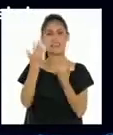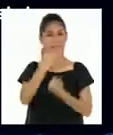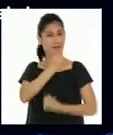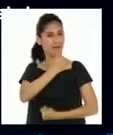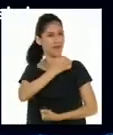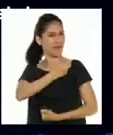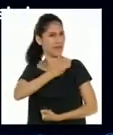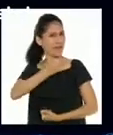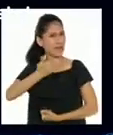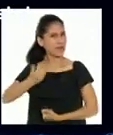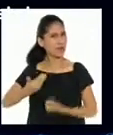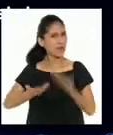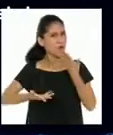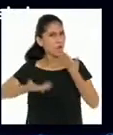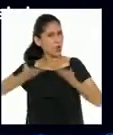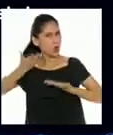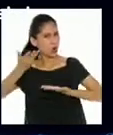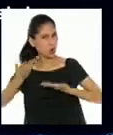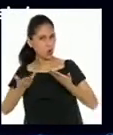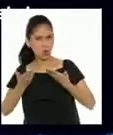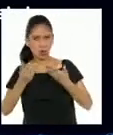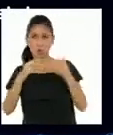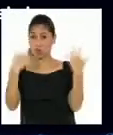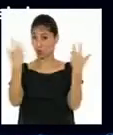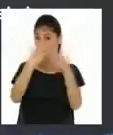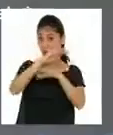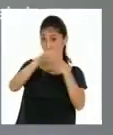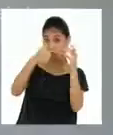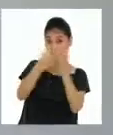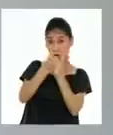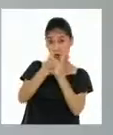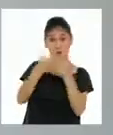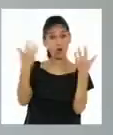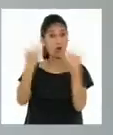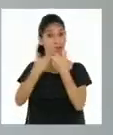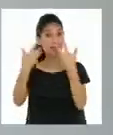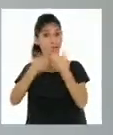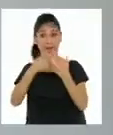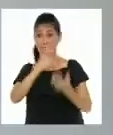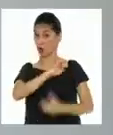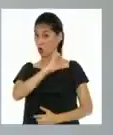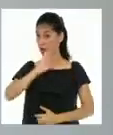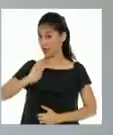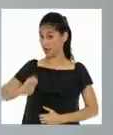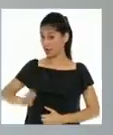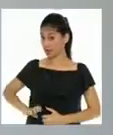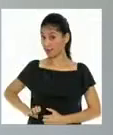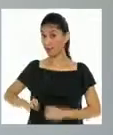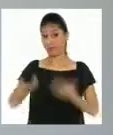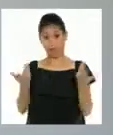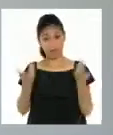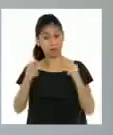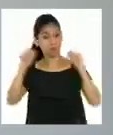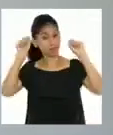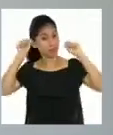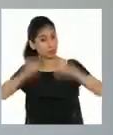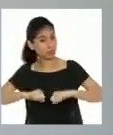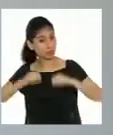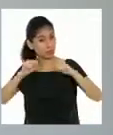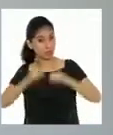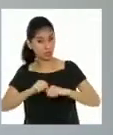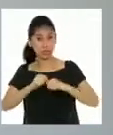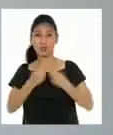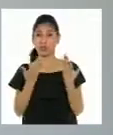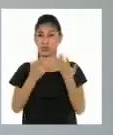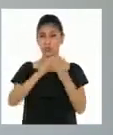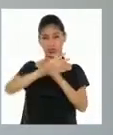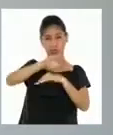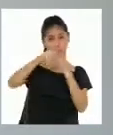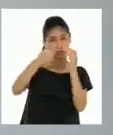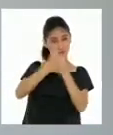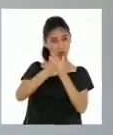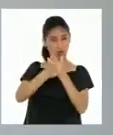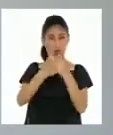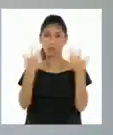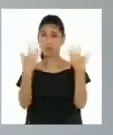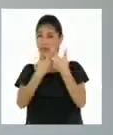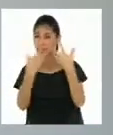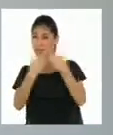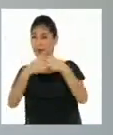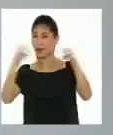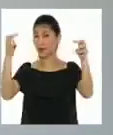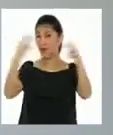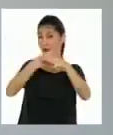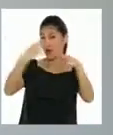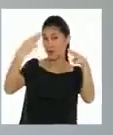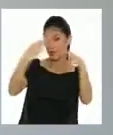autores la usaron para hacer referencia a la situación política. Es así como la estadística alude a la rama de las matemáticas que